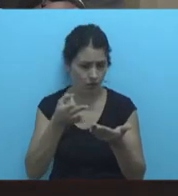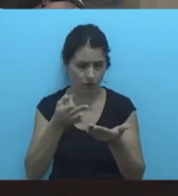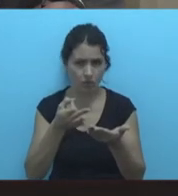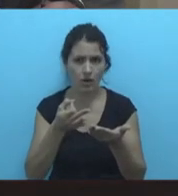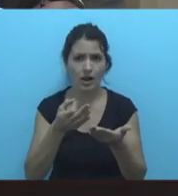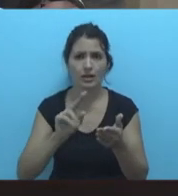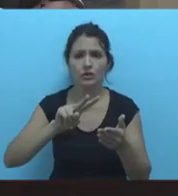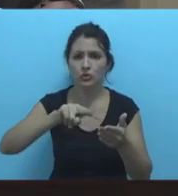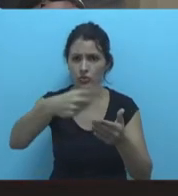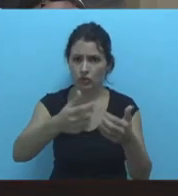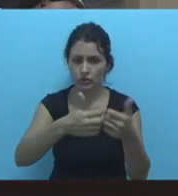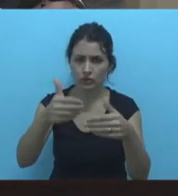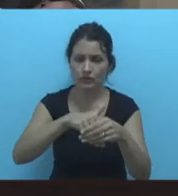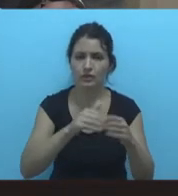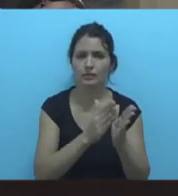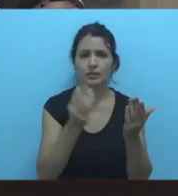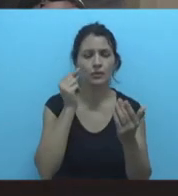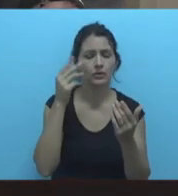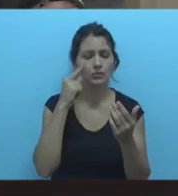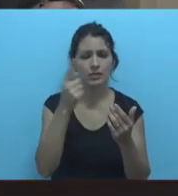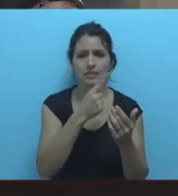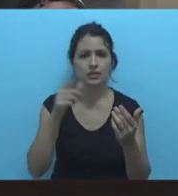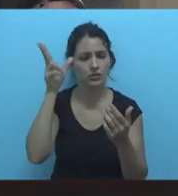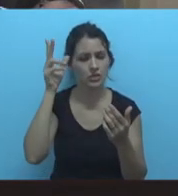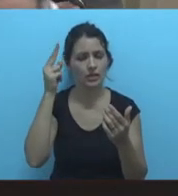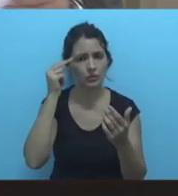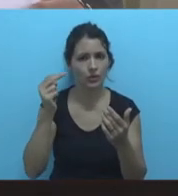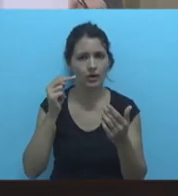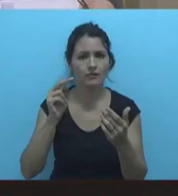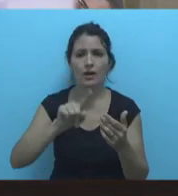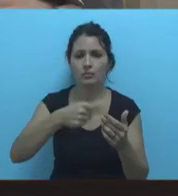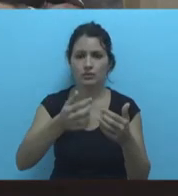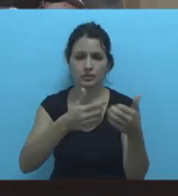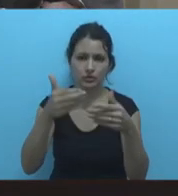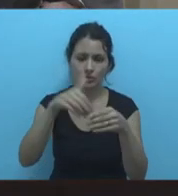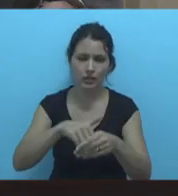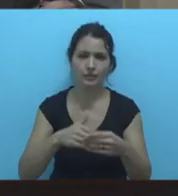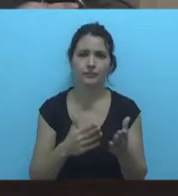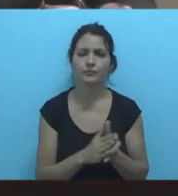dos sesiones. Expedientes 42.189, preferencia para una sesión.